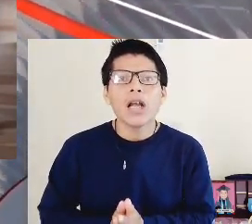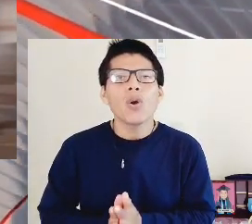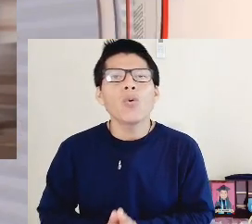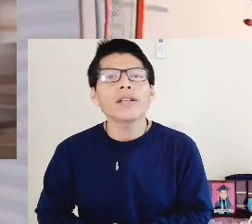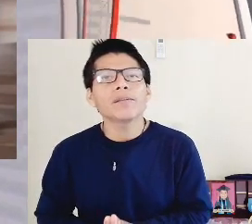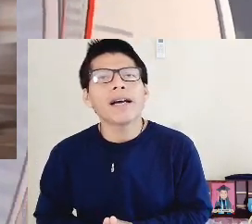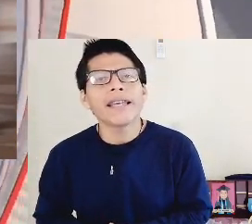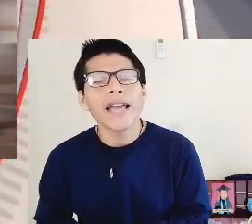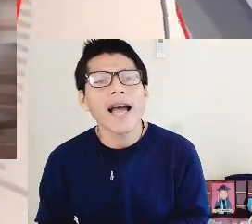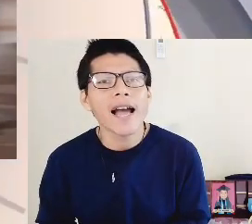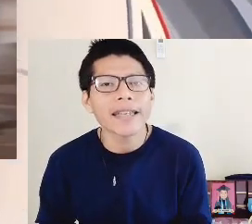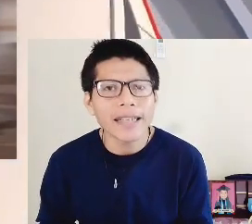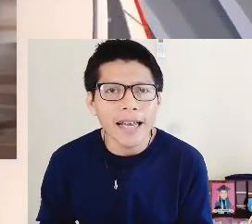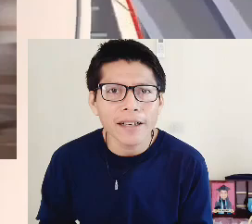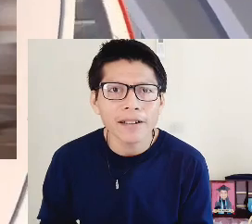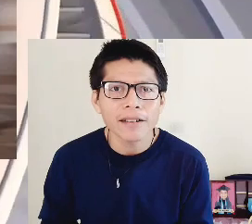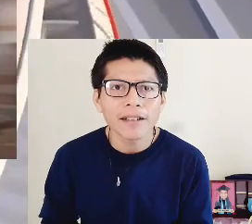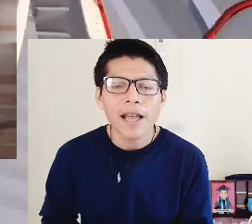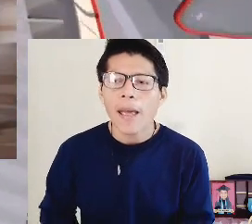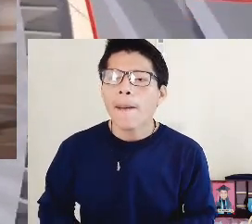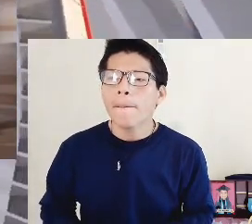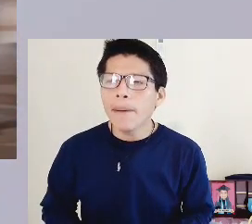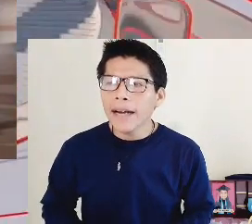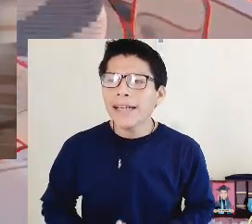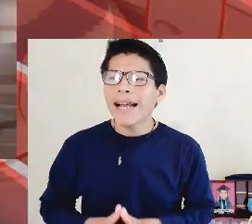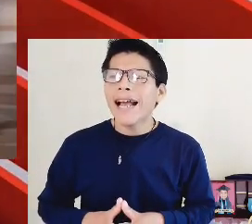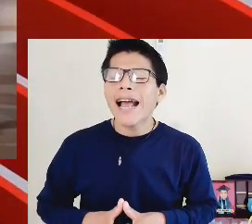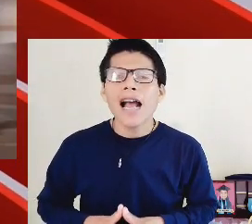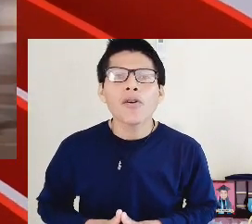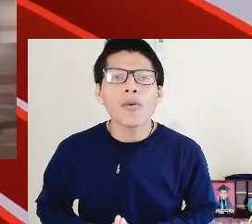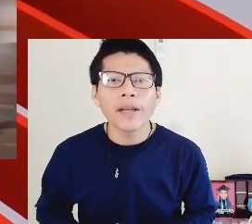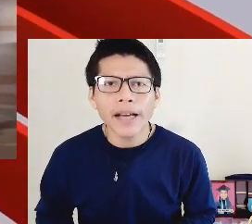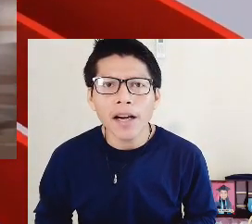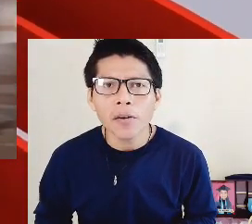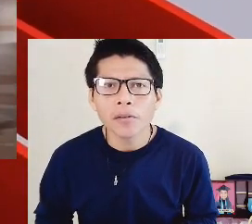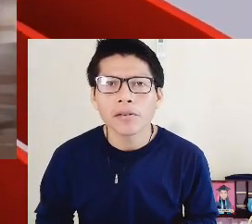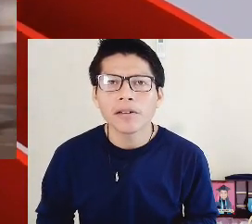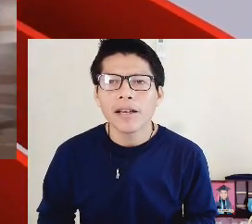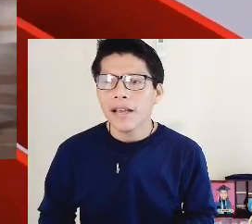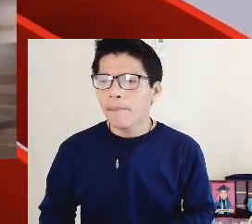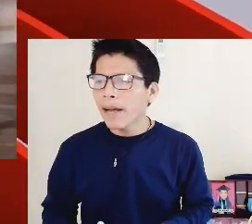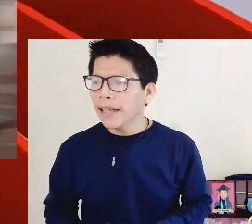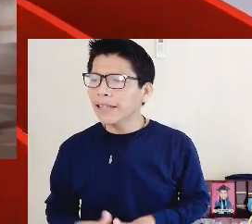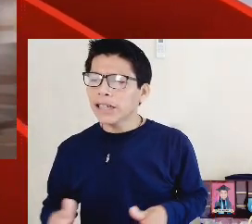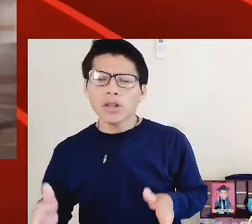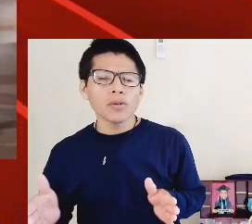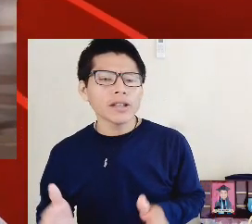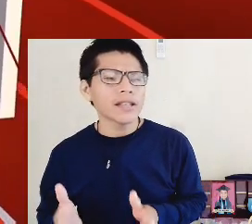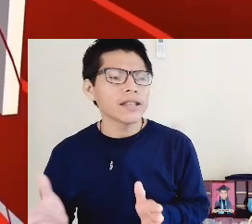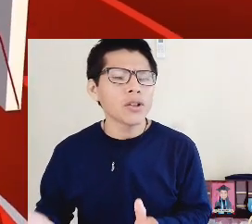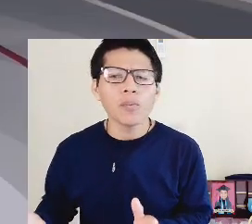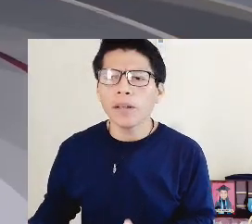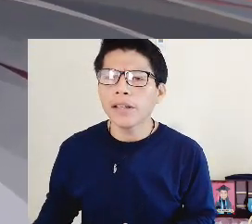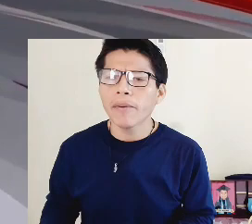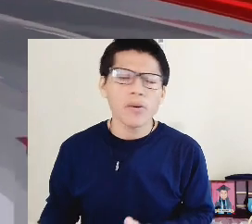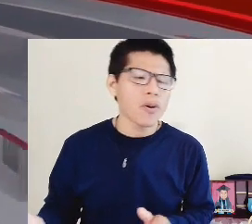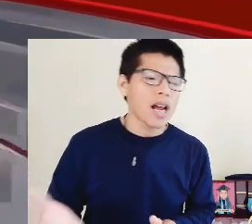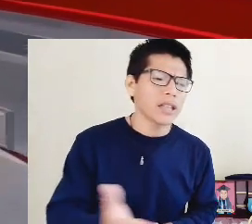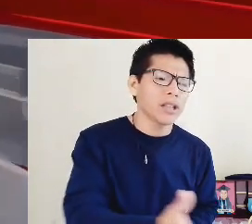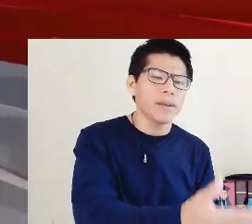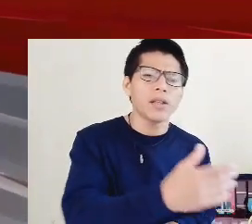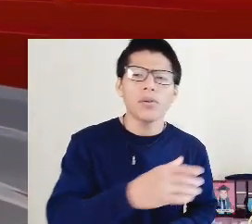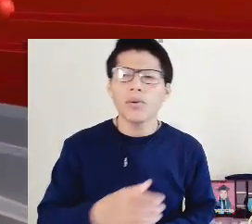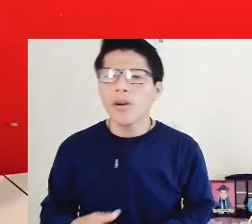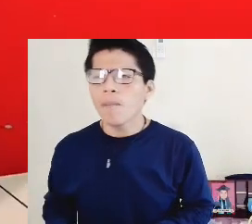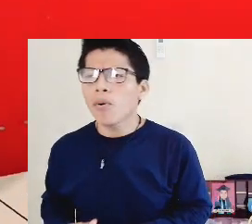de Luis María Aguilar van a cobijarlo van a decirle tú estás haciendo un buen trabajo